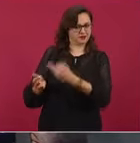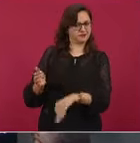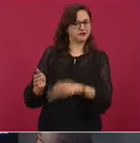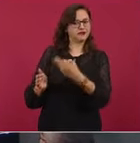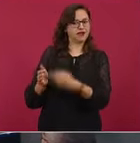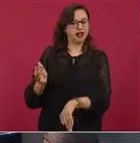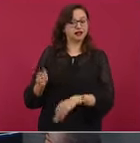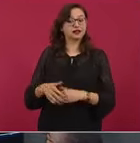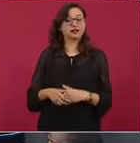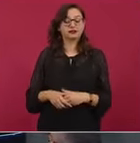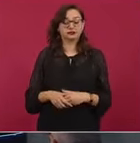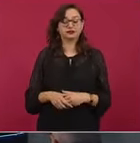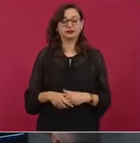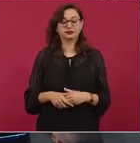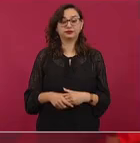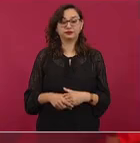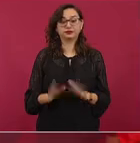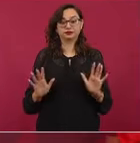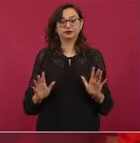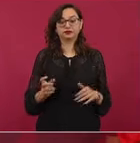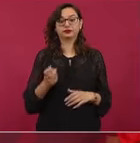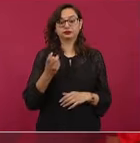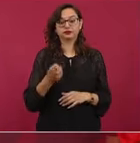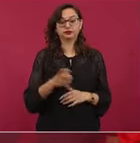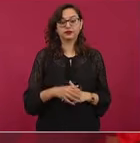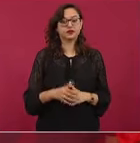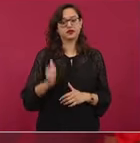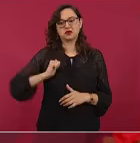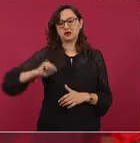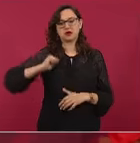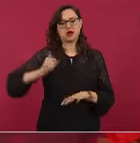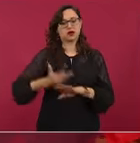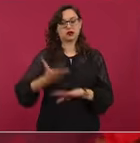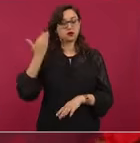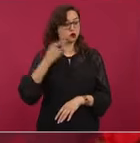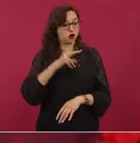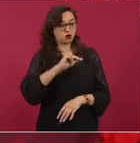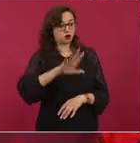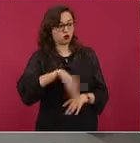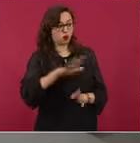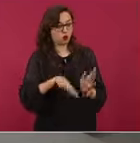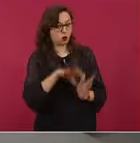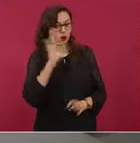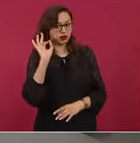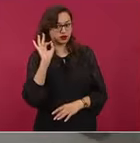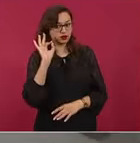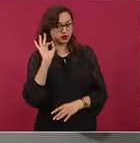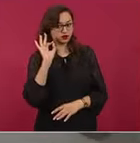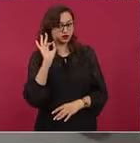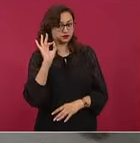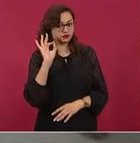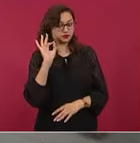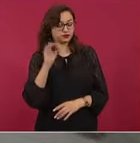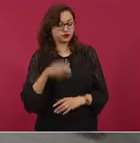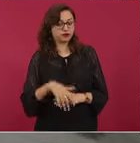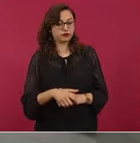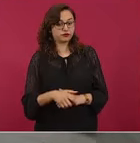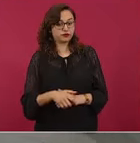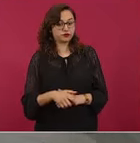Entonces, pues ya eso del sobre ya es historia, ya es otra cosa. ¿No lo encuentran?